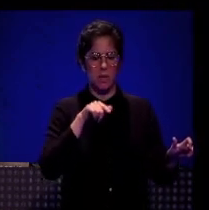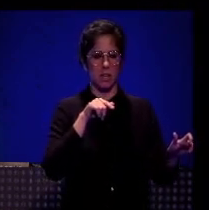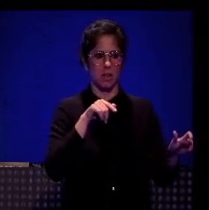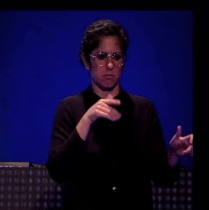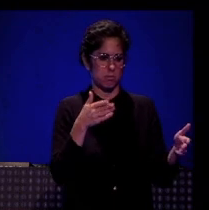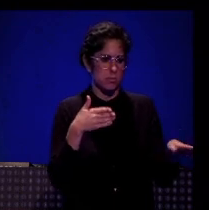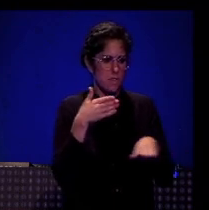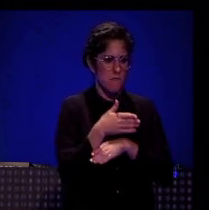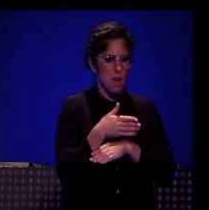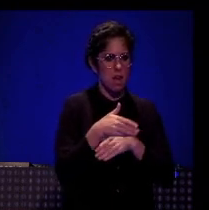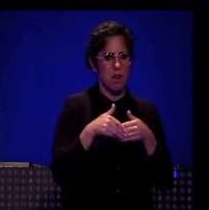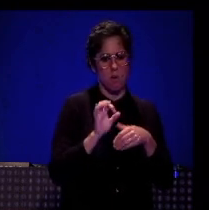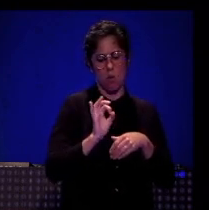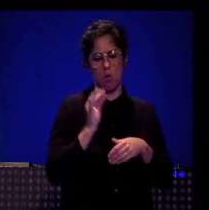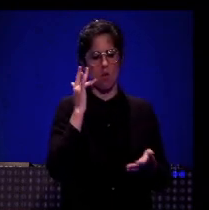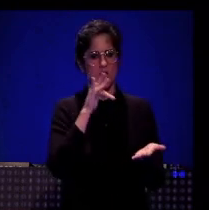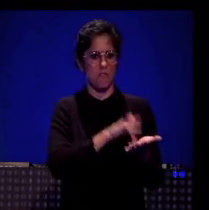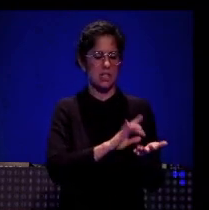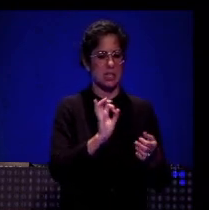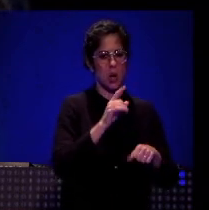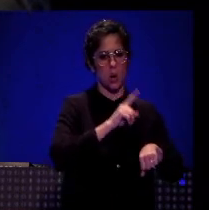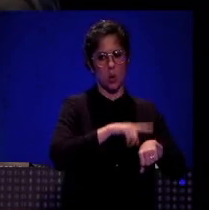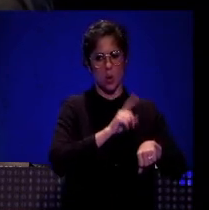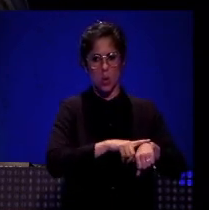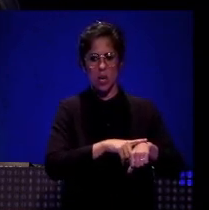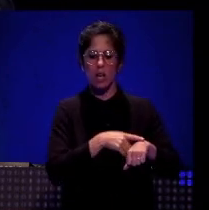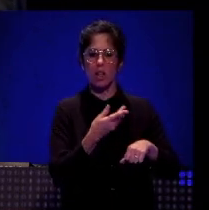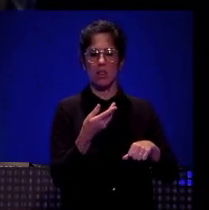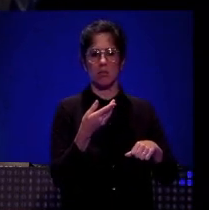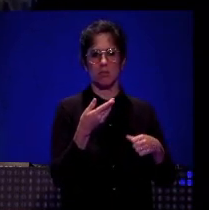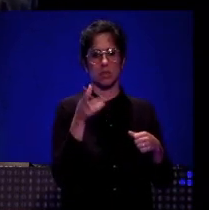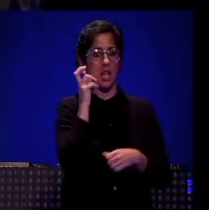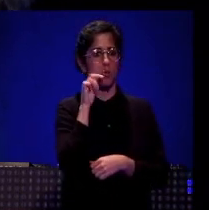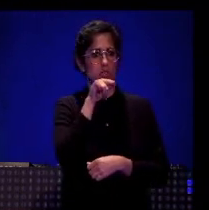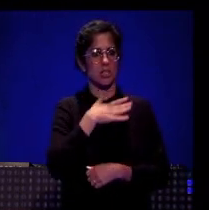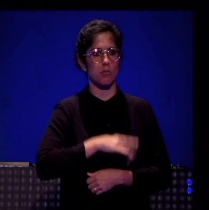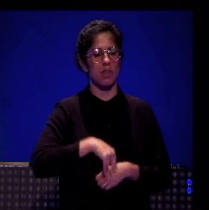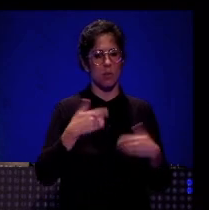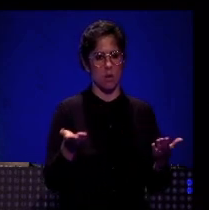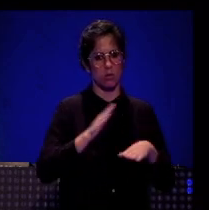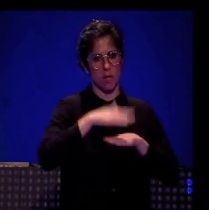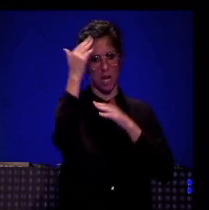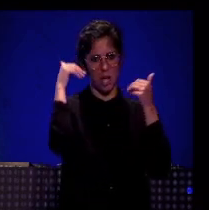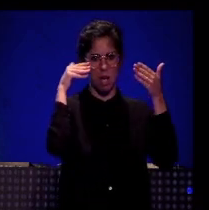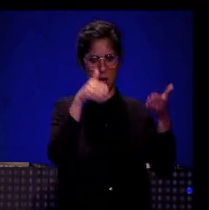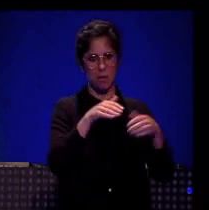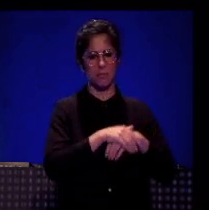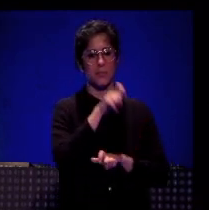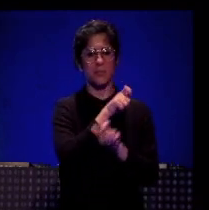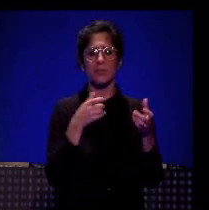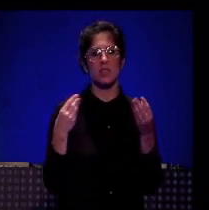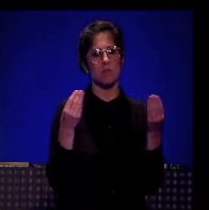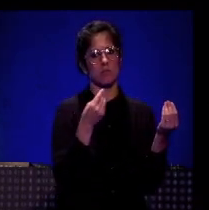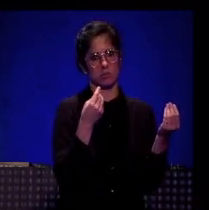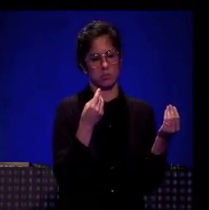sitio o mejor dicho la fecha ahora no grupo fecha hora para que expertos para que estén atentos porque a quién es cierto muchos de por pérez a